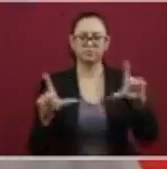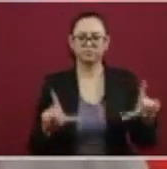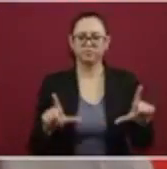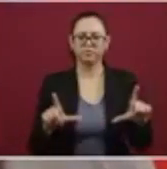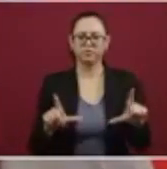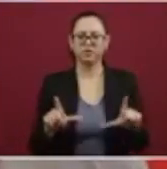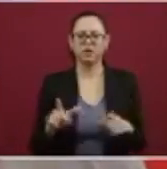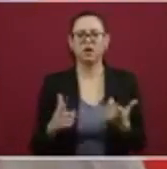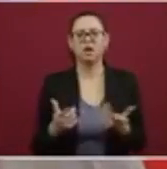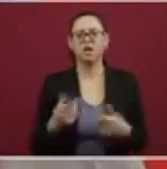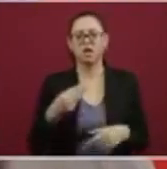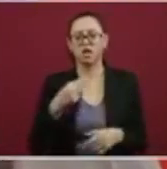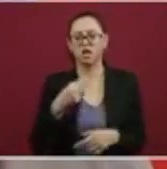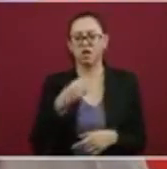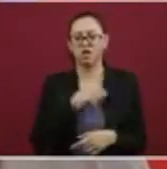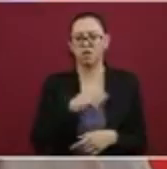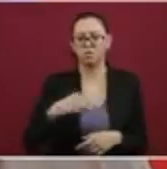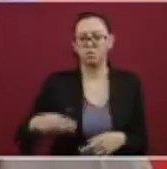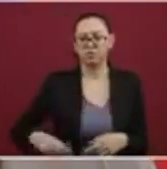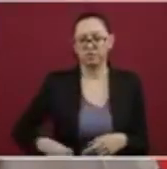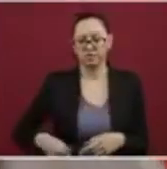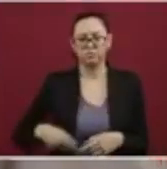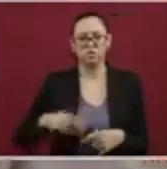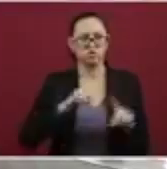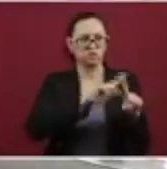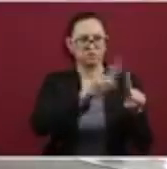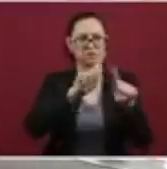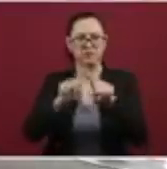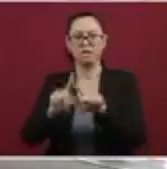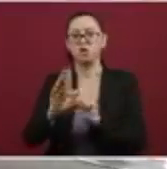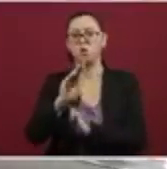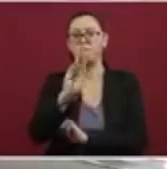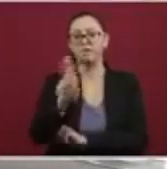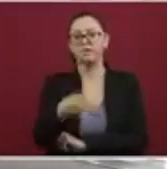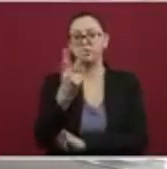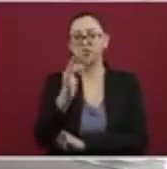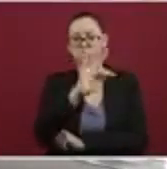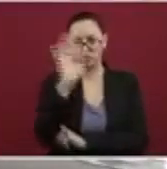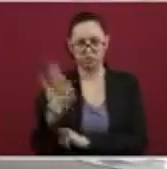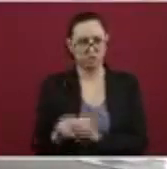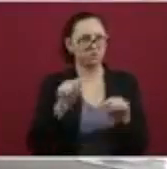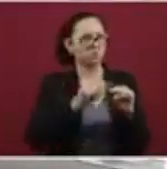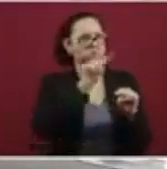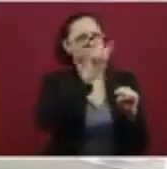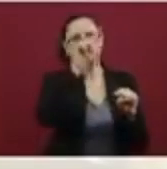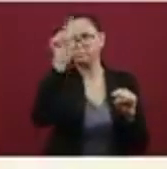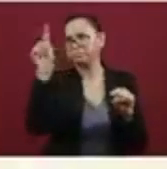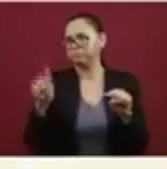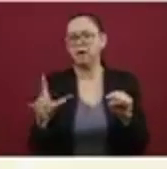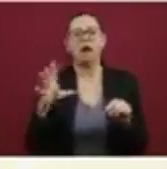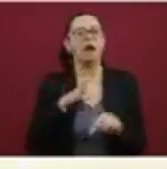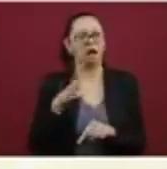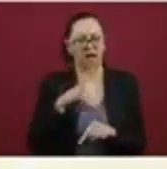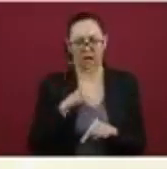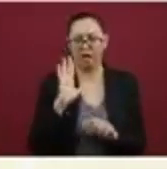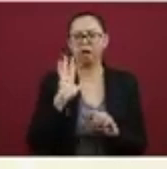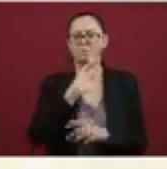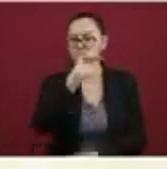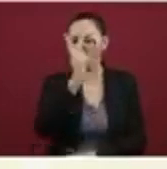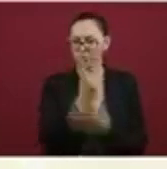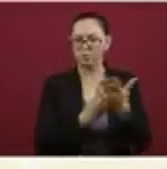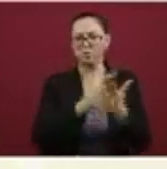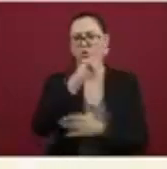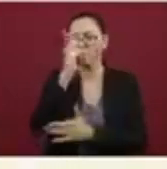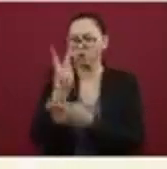92% de los municipios en México. Esto es una muy buena noticia, estamos trabajando